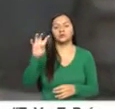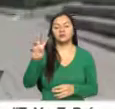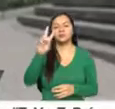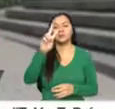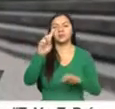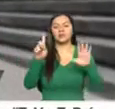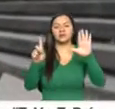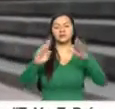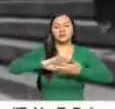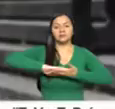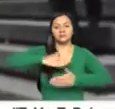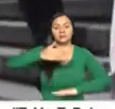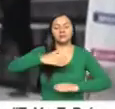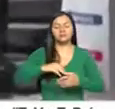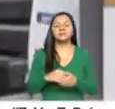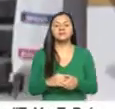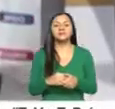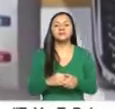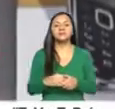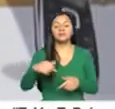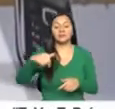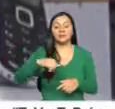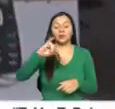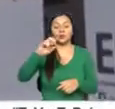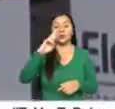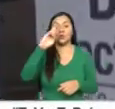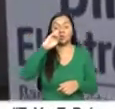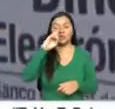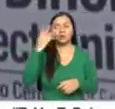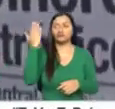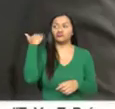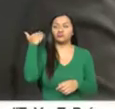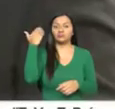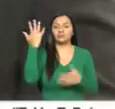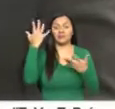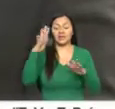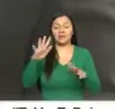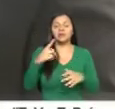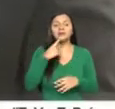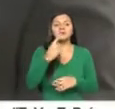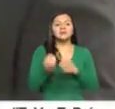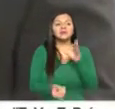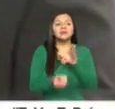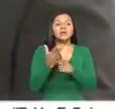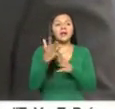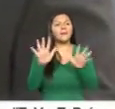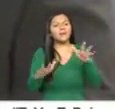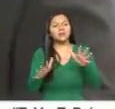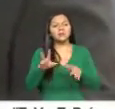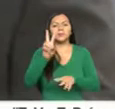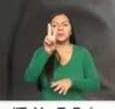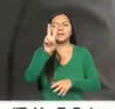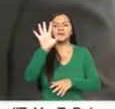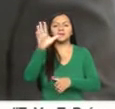141,426 cuentas abiertas. Este mes de junio que pasó, se crearon algo más de